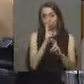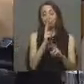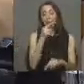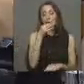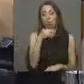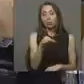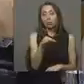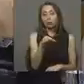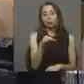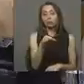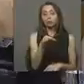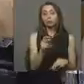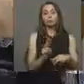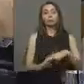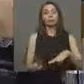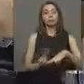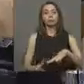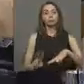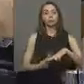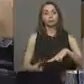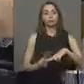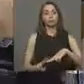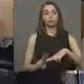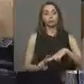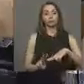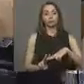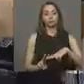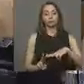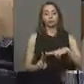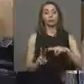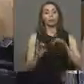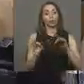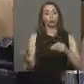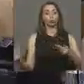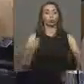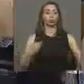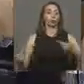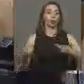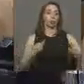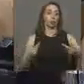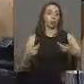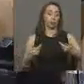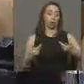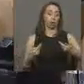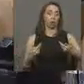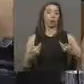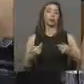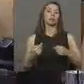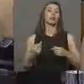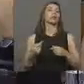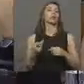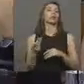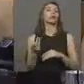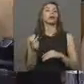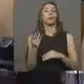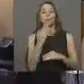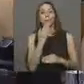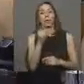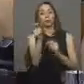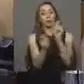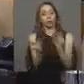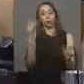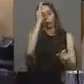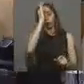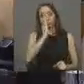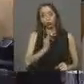realizan justas demandas, ¿no es cierto?, en el ámbito de sus reivindicaciones, pero también tienen que aportar al